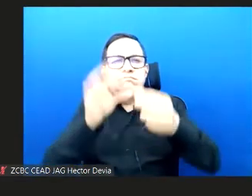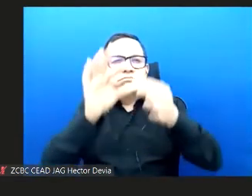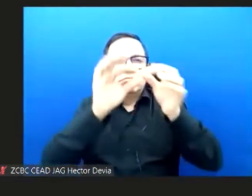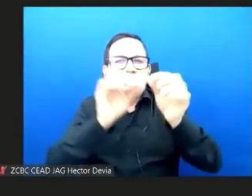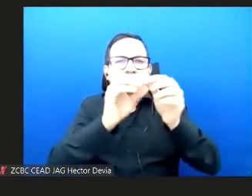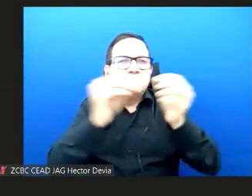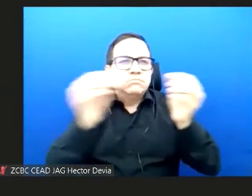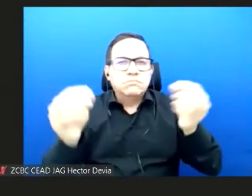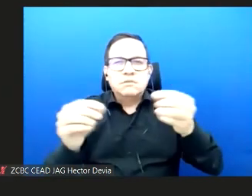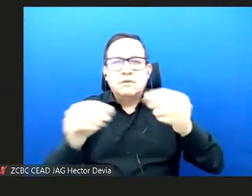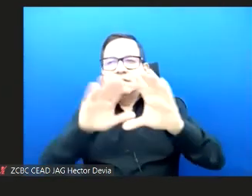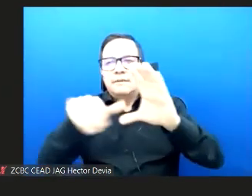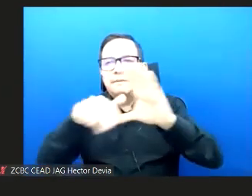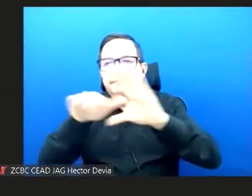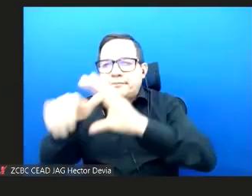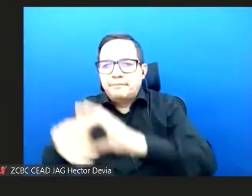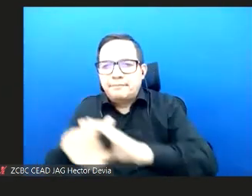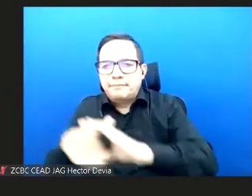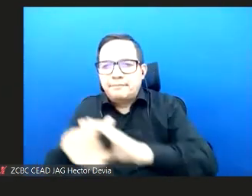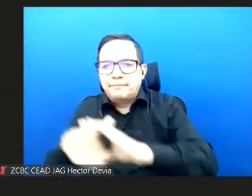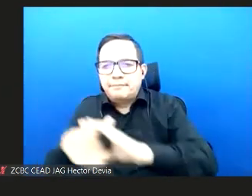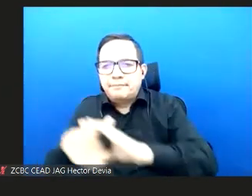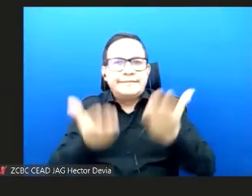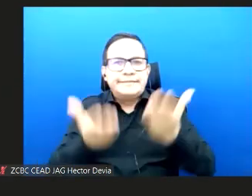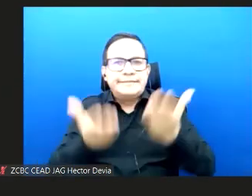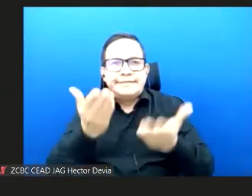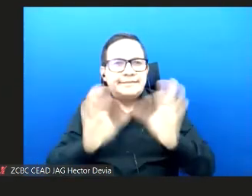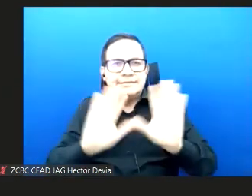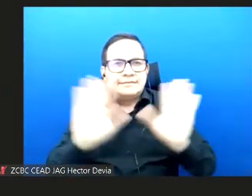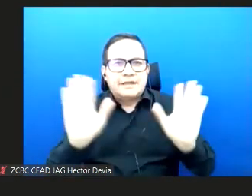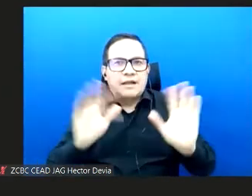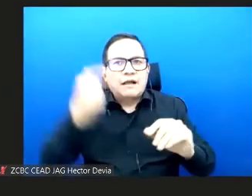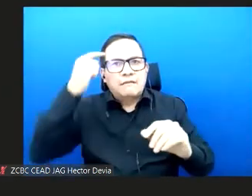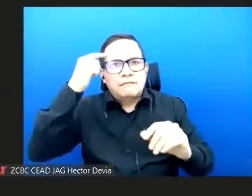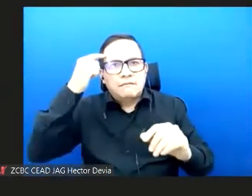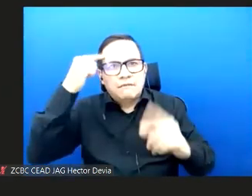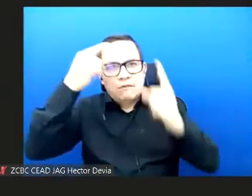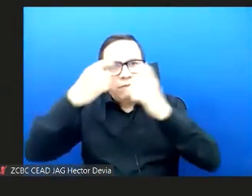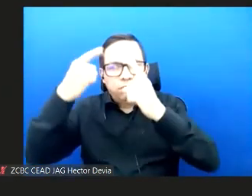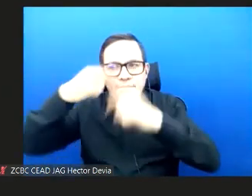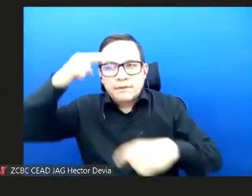o sea, no tenía elementos. Y lo que teníamos que hacer simplemente era